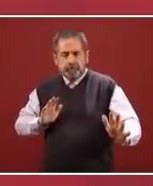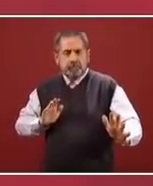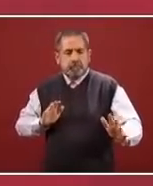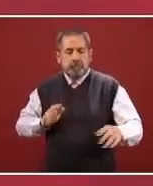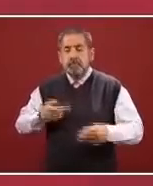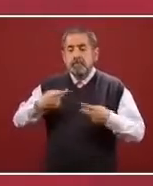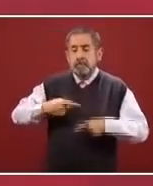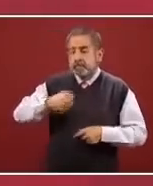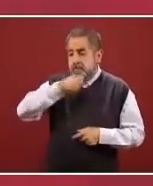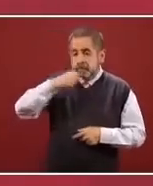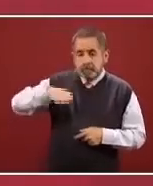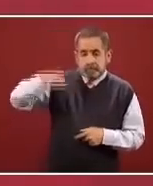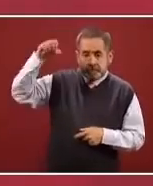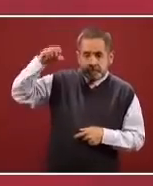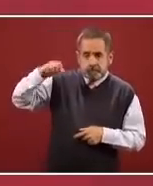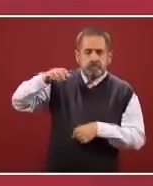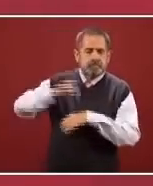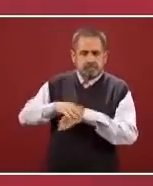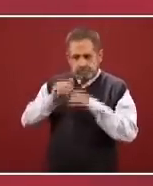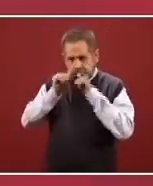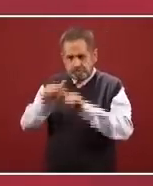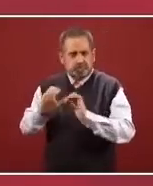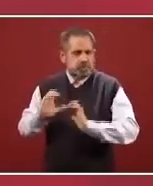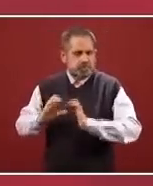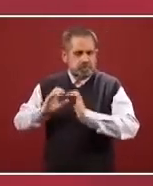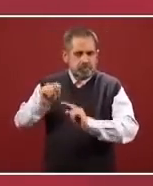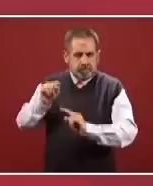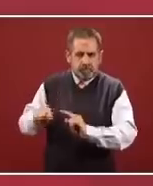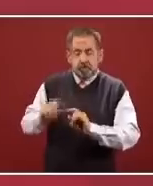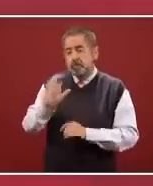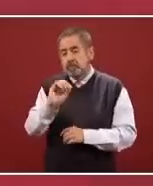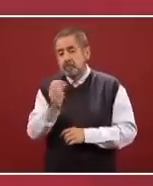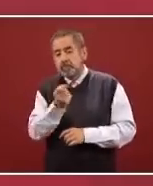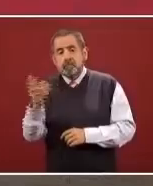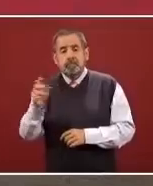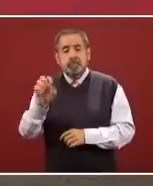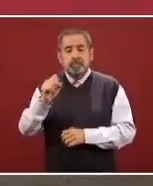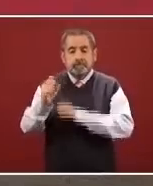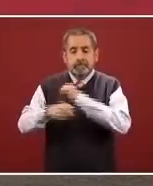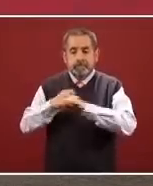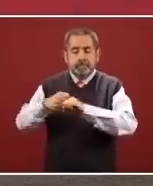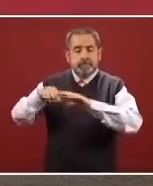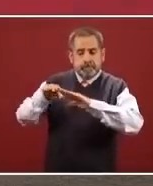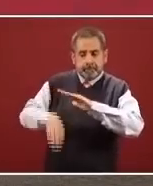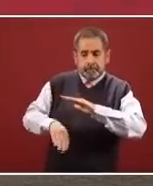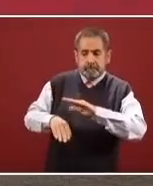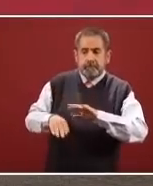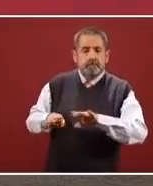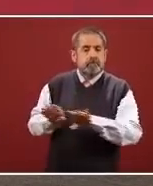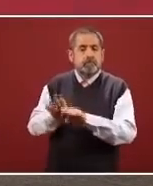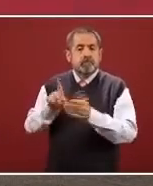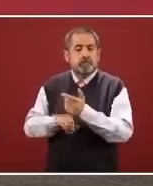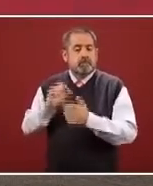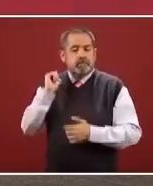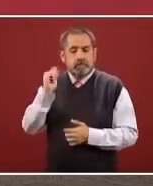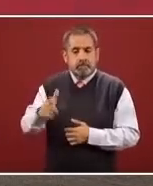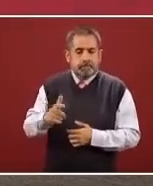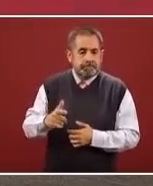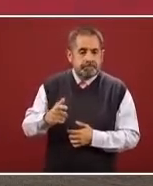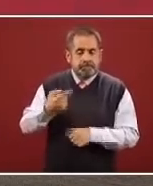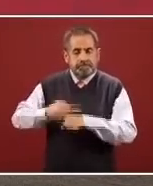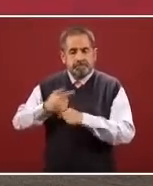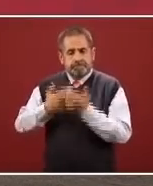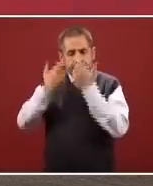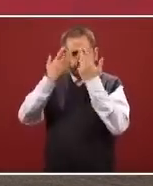de 60 años de edad siempre, o las personas menores a 60 años, pero que tengan una enfermedad